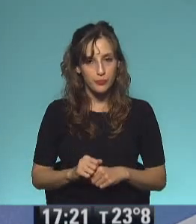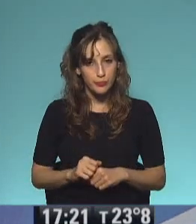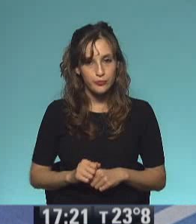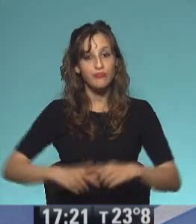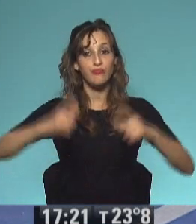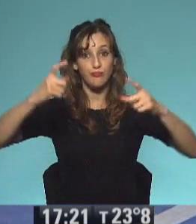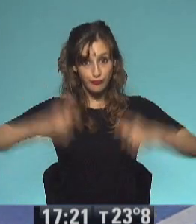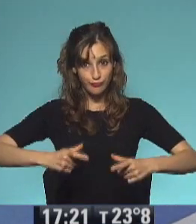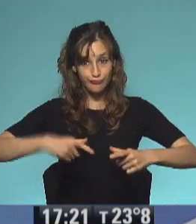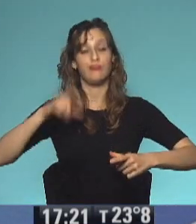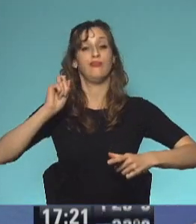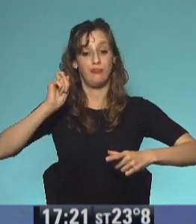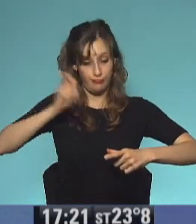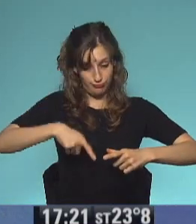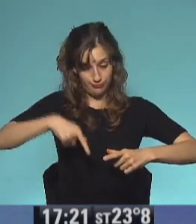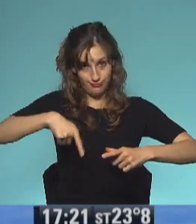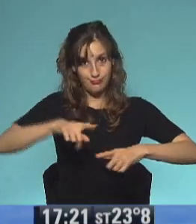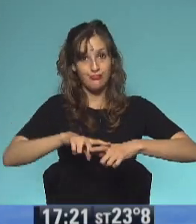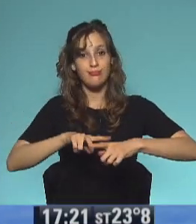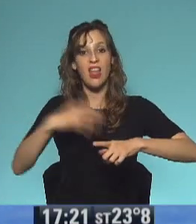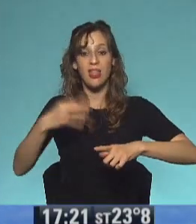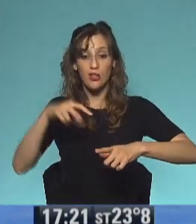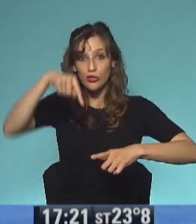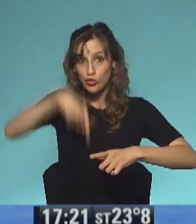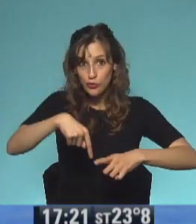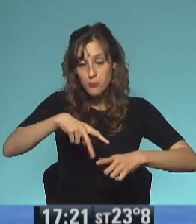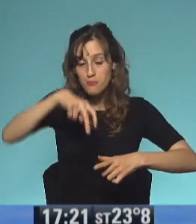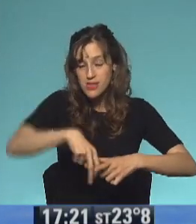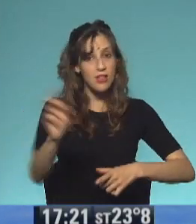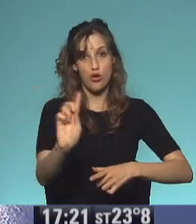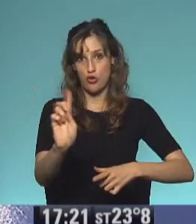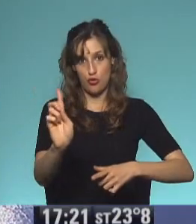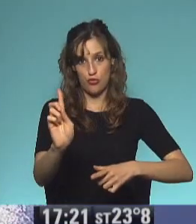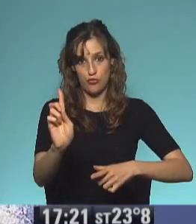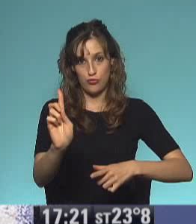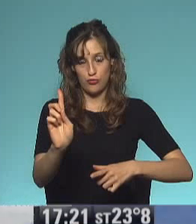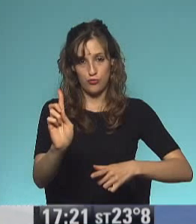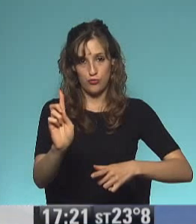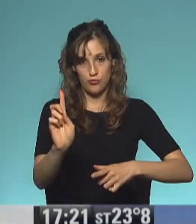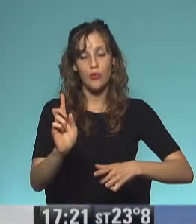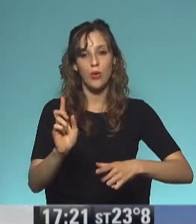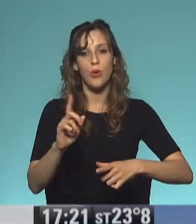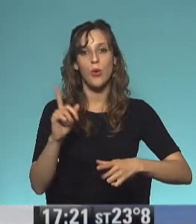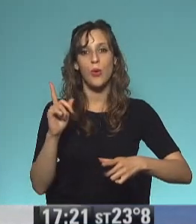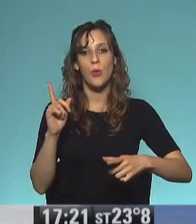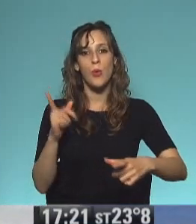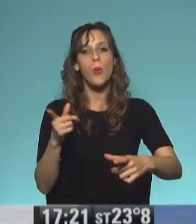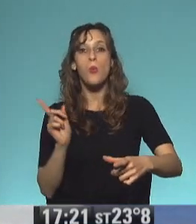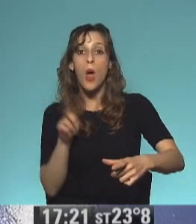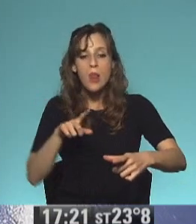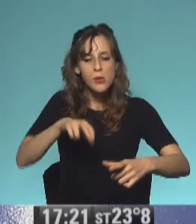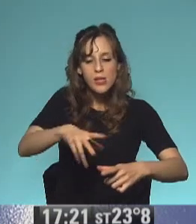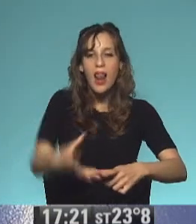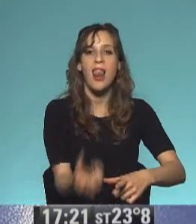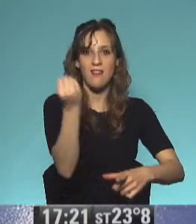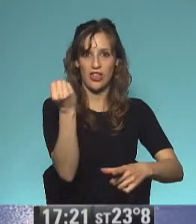y ese no lo puedo pisar. Cuando vuelvo, levanto el dado y así voy yendo para cada casillero.